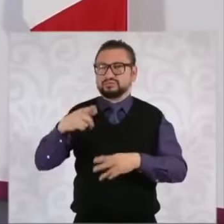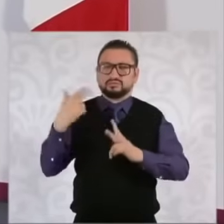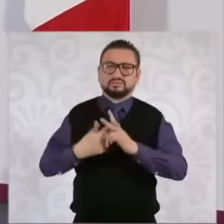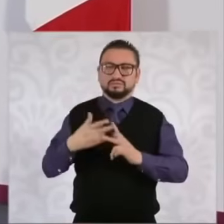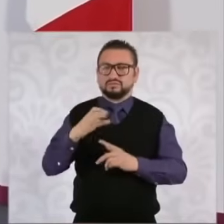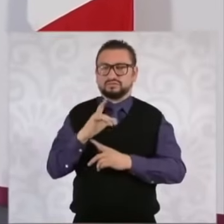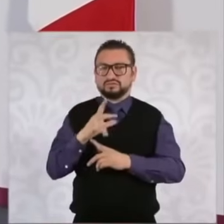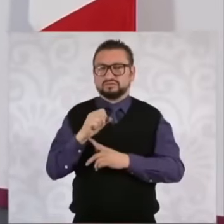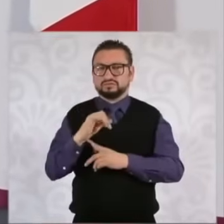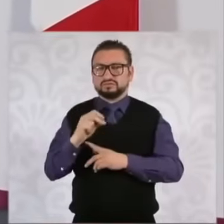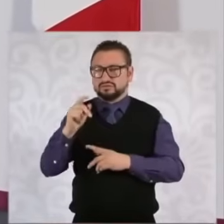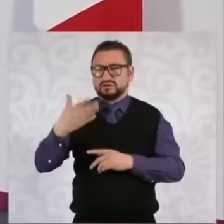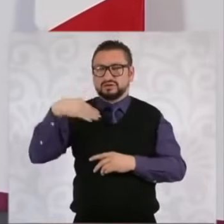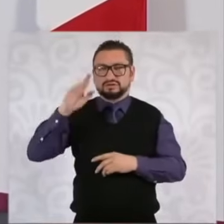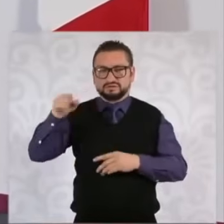trabajando él en el CISEN.